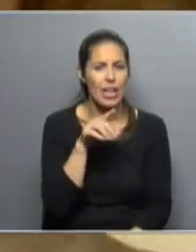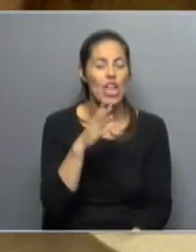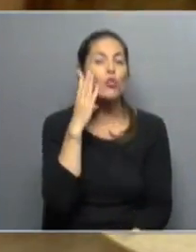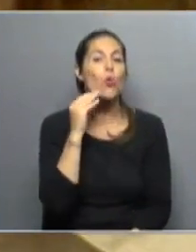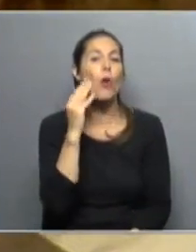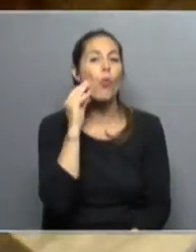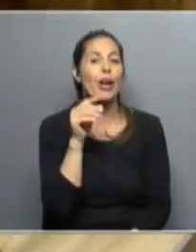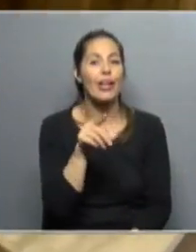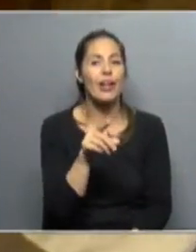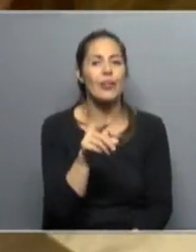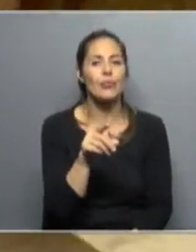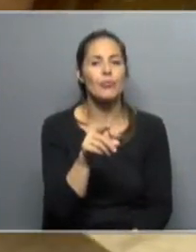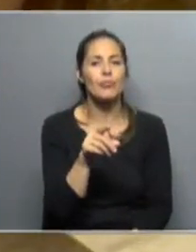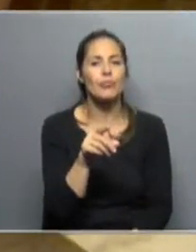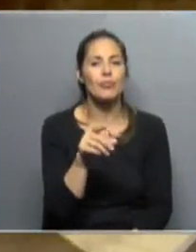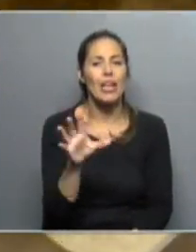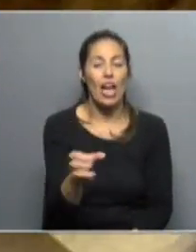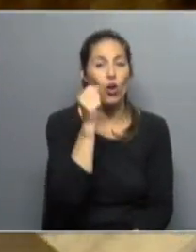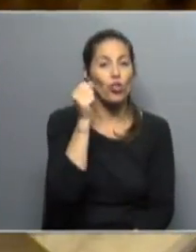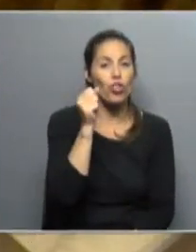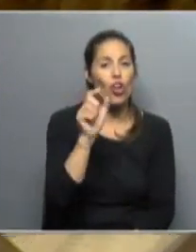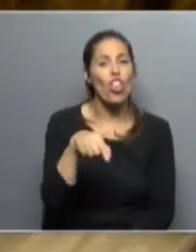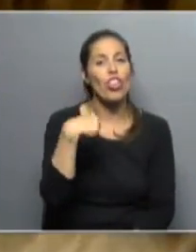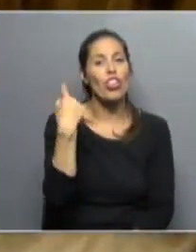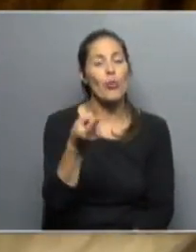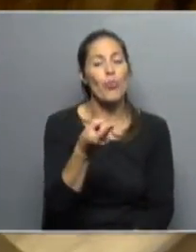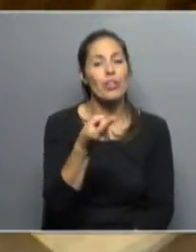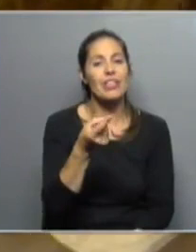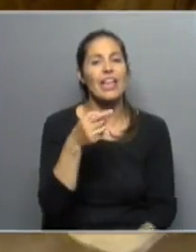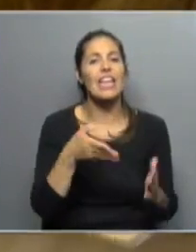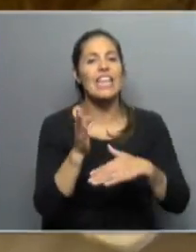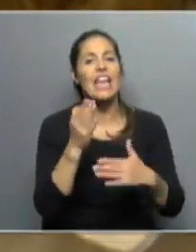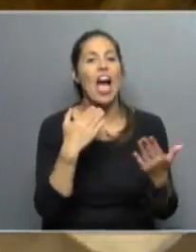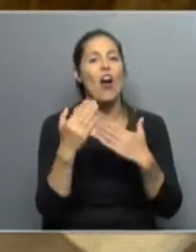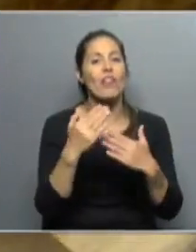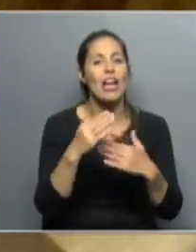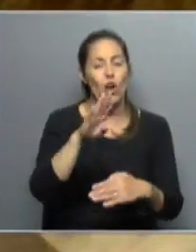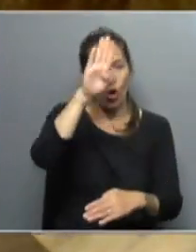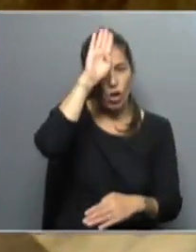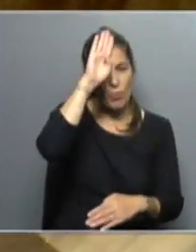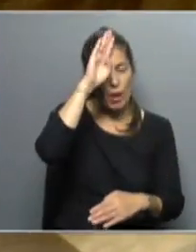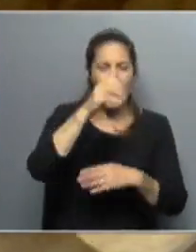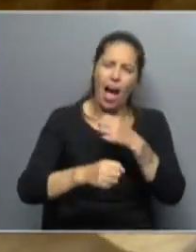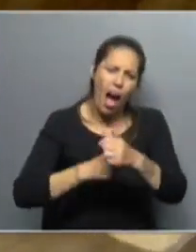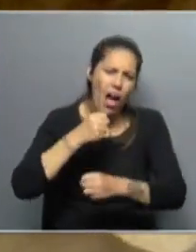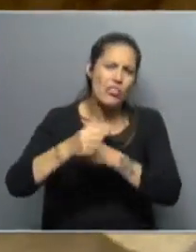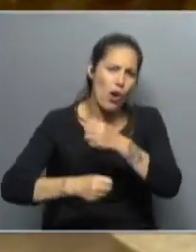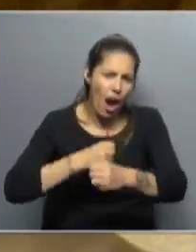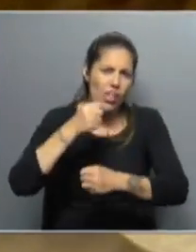abuela la encontró después de ir a hablar hasta con el Papa. Pasó años buscando a la